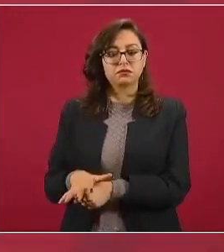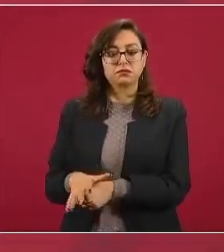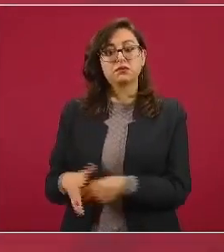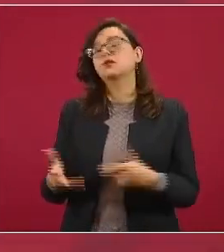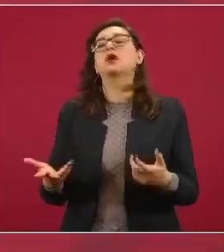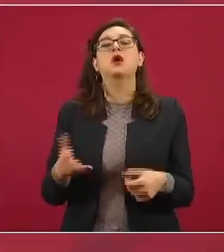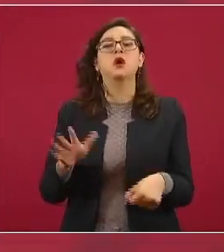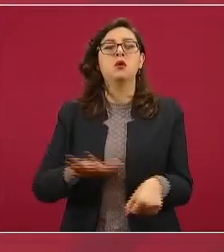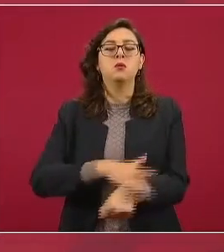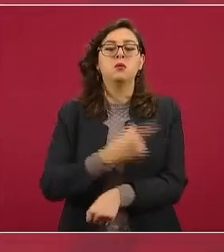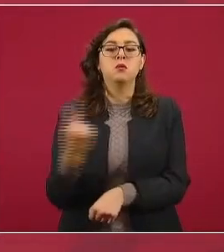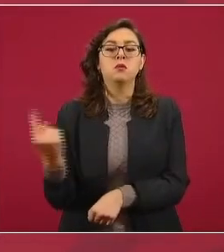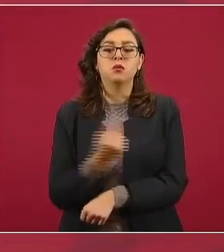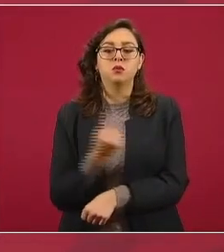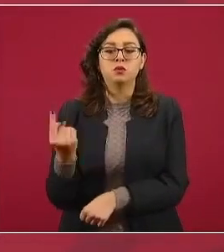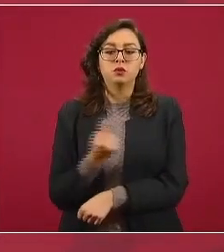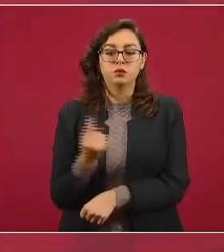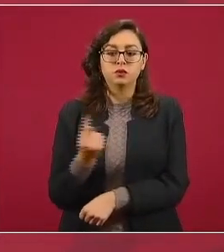afortunadamente